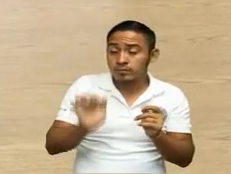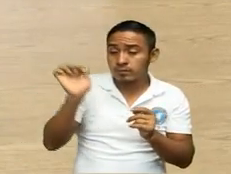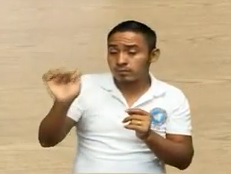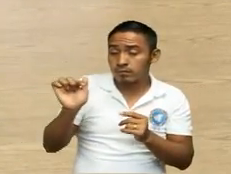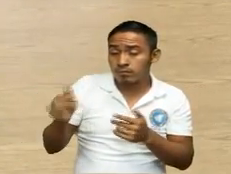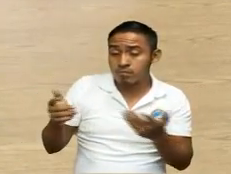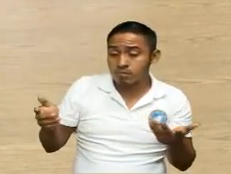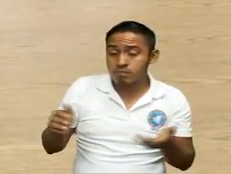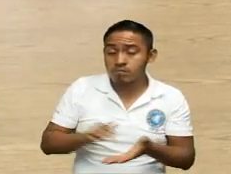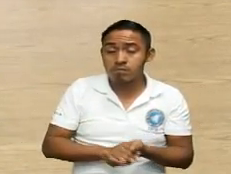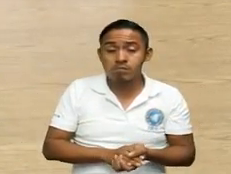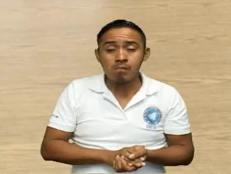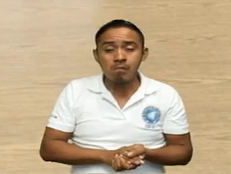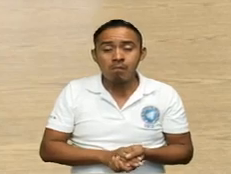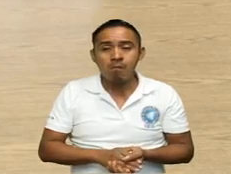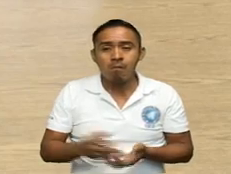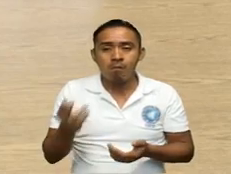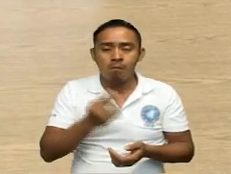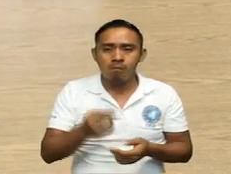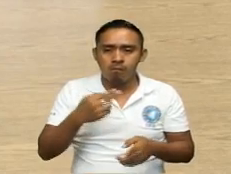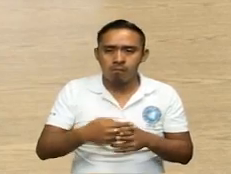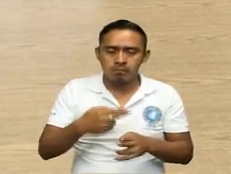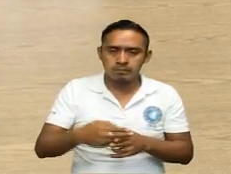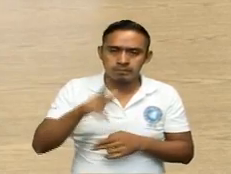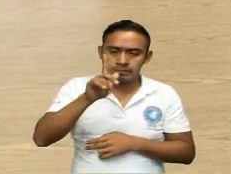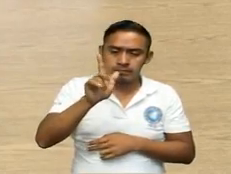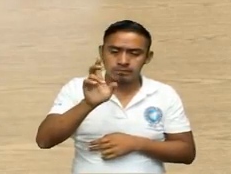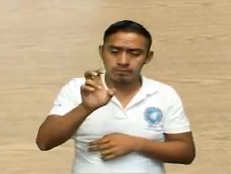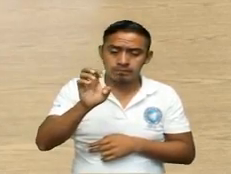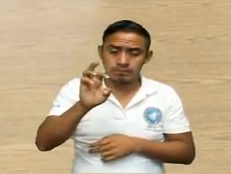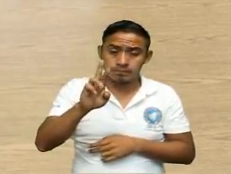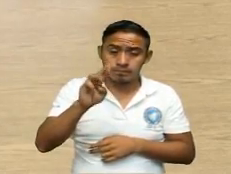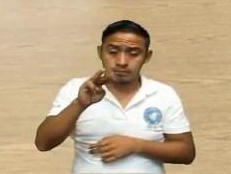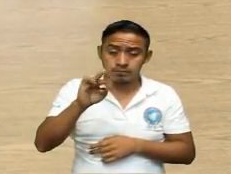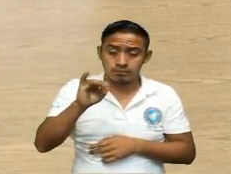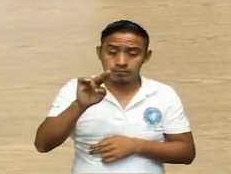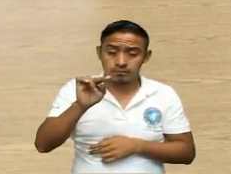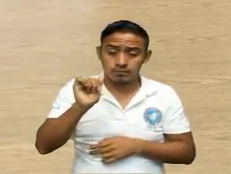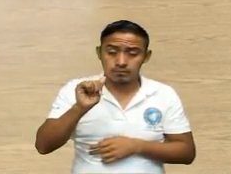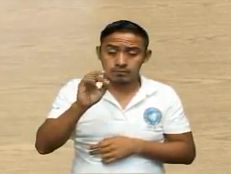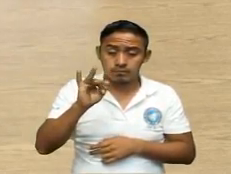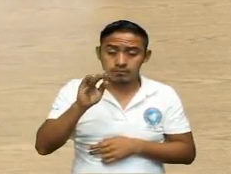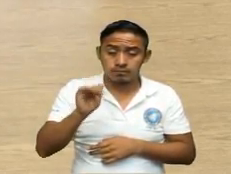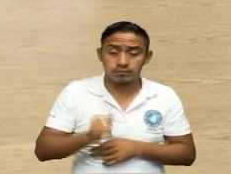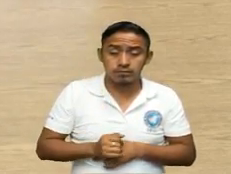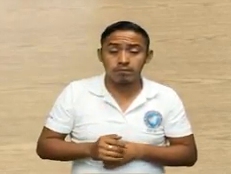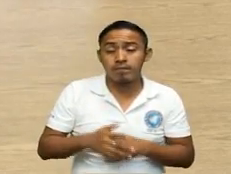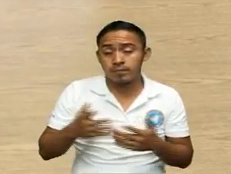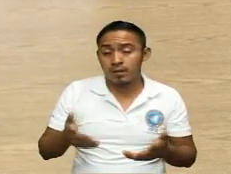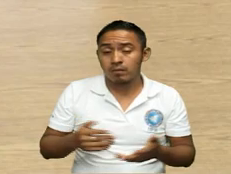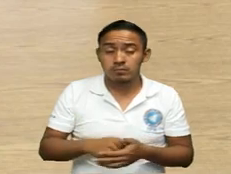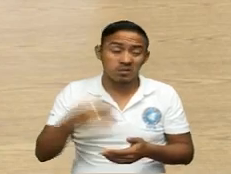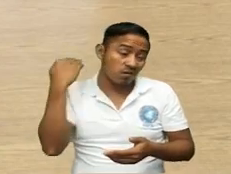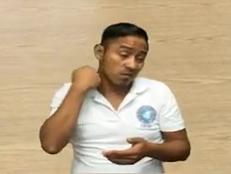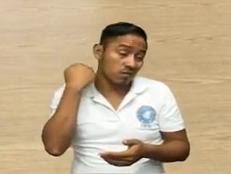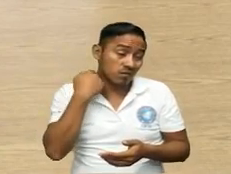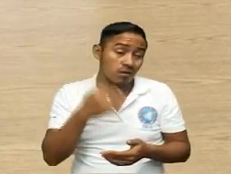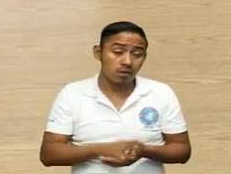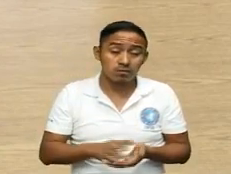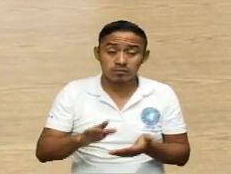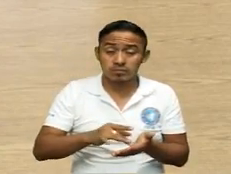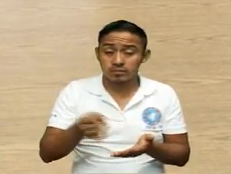ejemplo, que utilizamos un medicamento que se llama terbinafina acá en el hospital, primeramente que es un medicamento costoso, ¿ya? Que